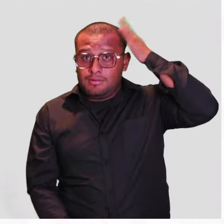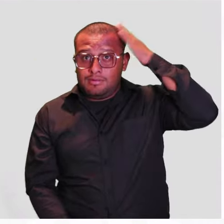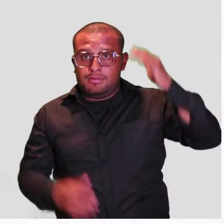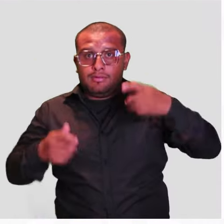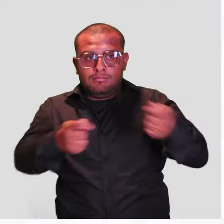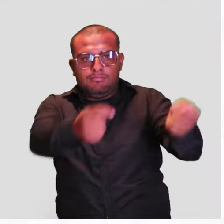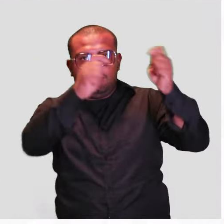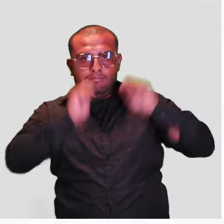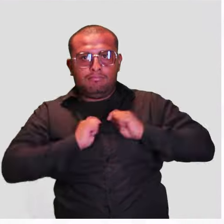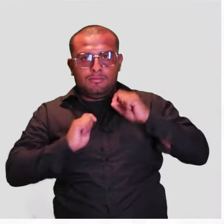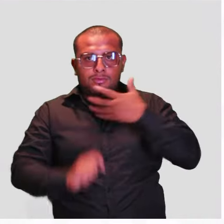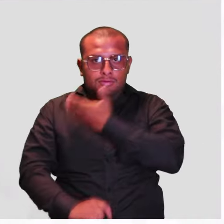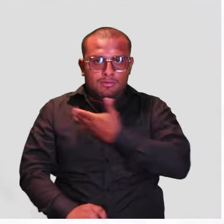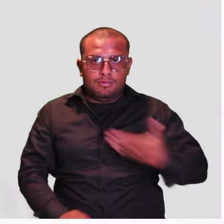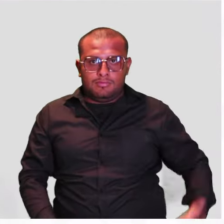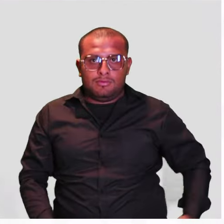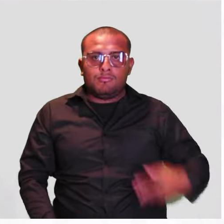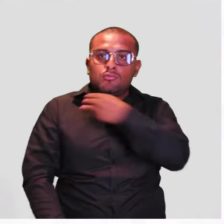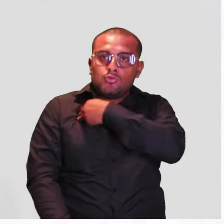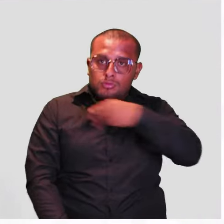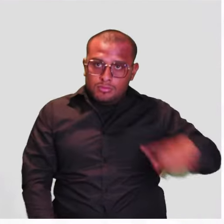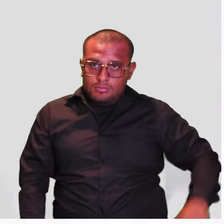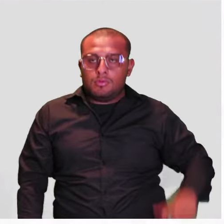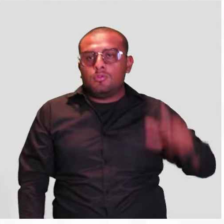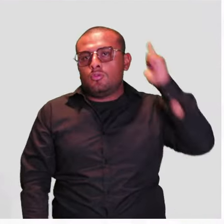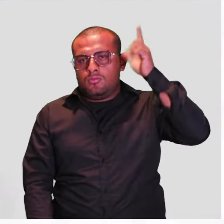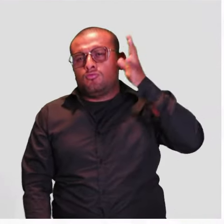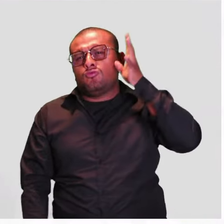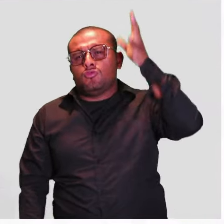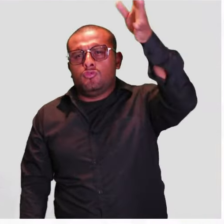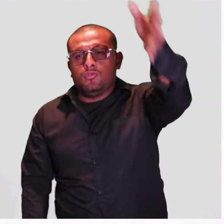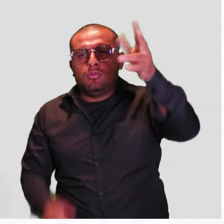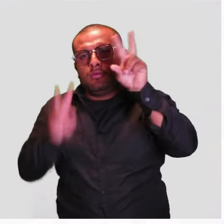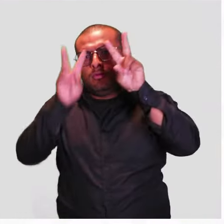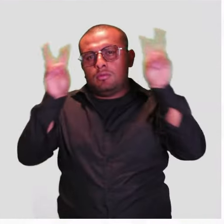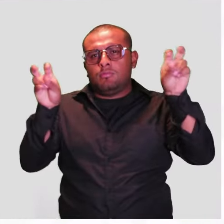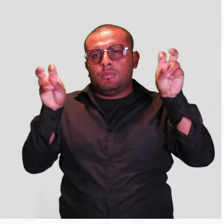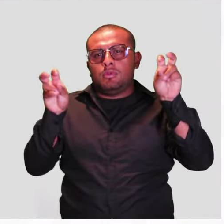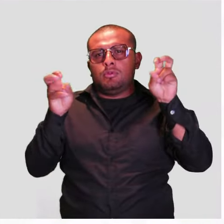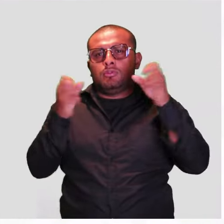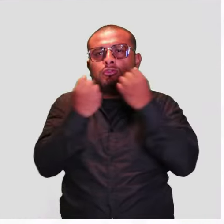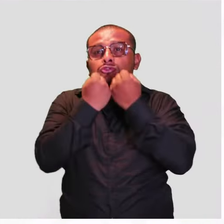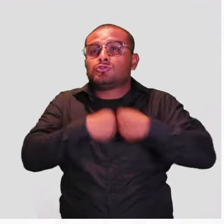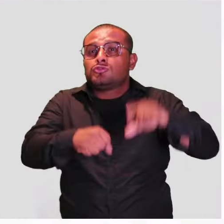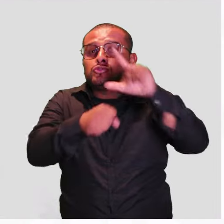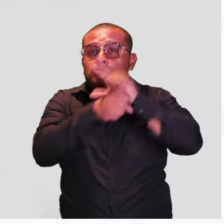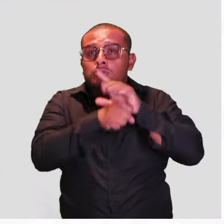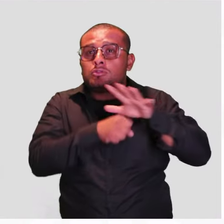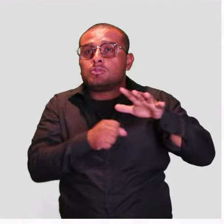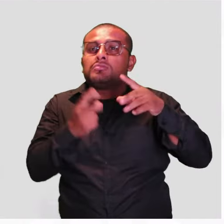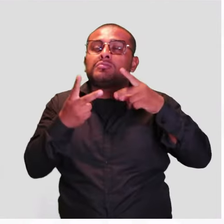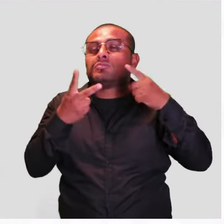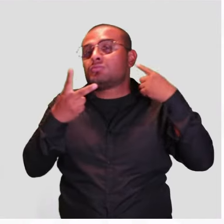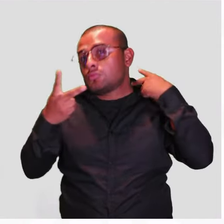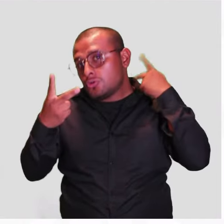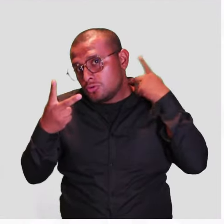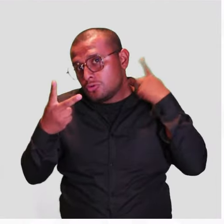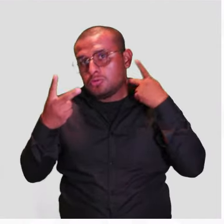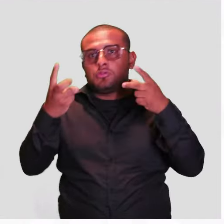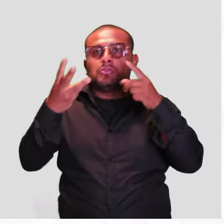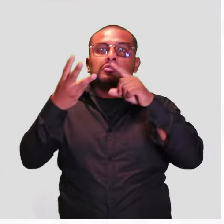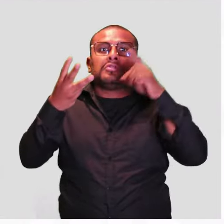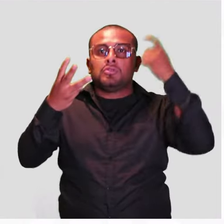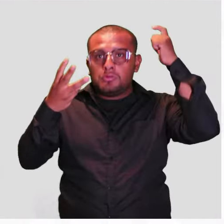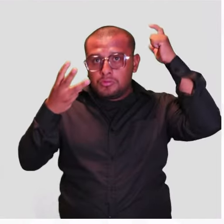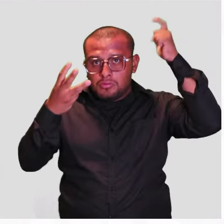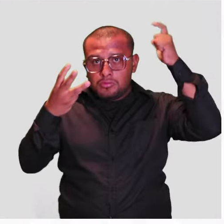cuestión social, política, económica, va a trascender. Me queda claro lo que tengo en mente. No